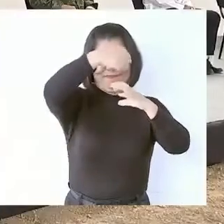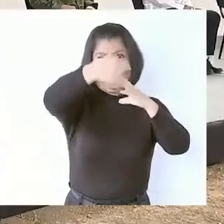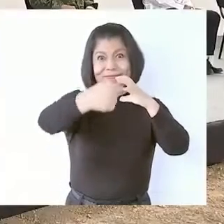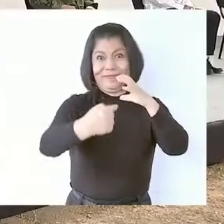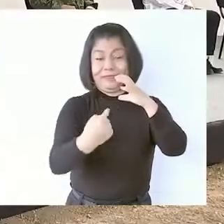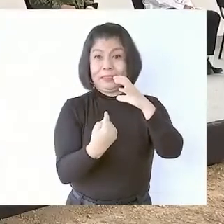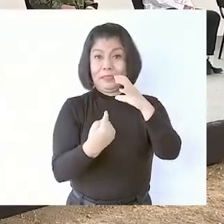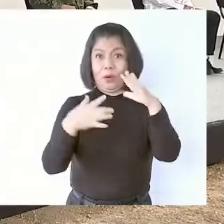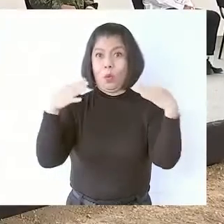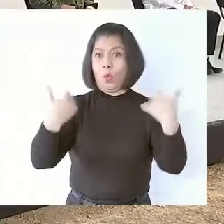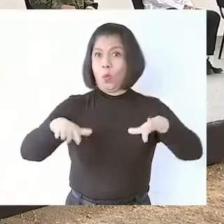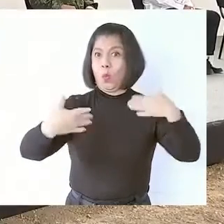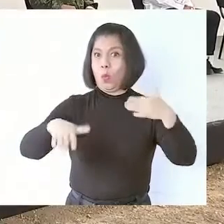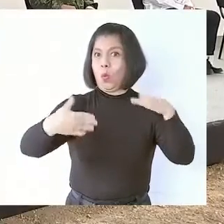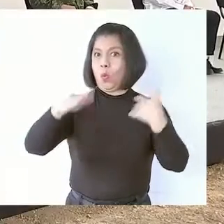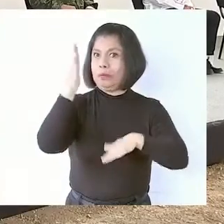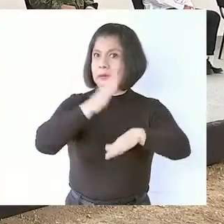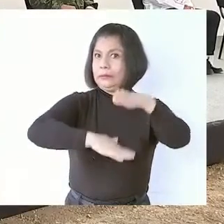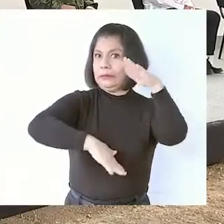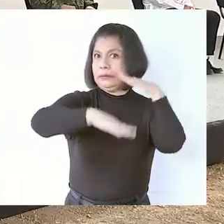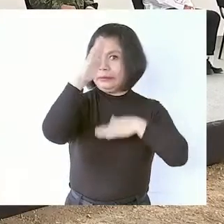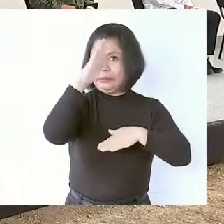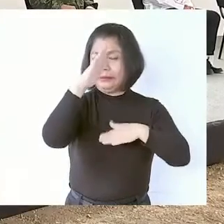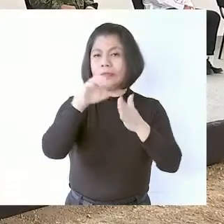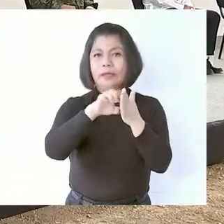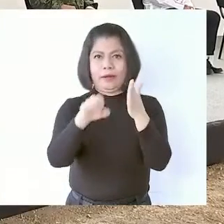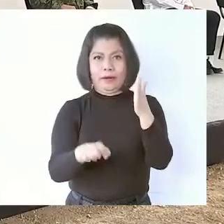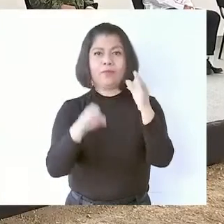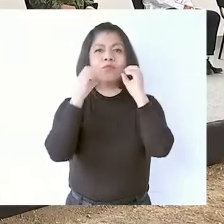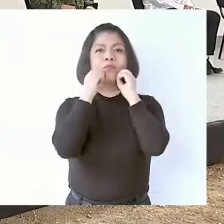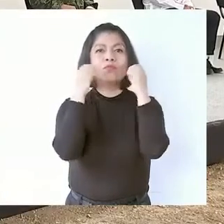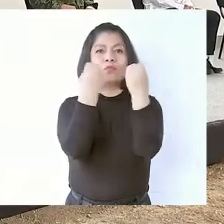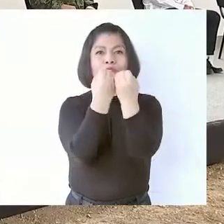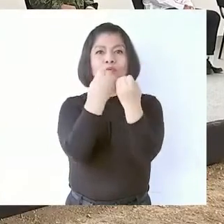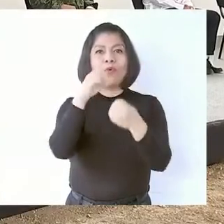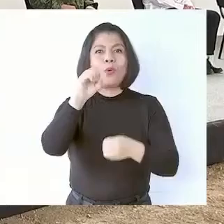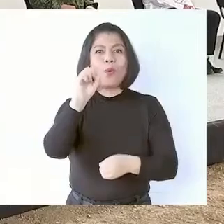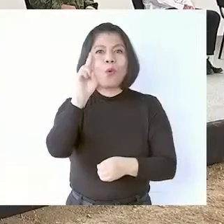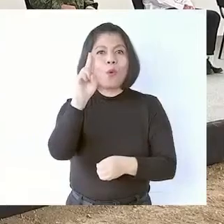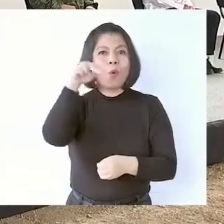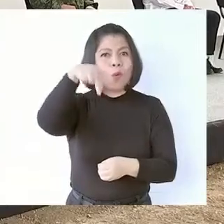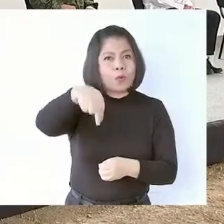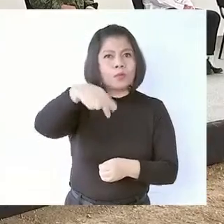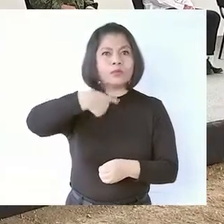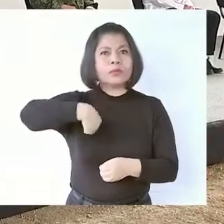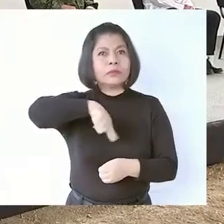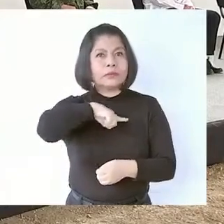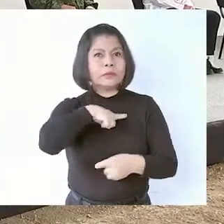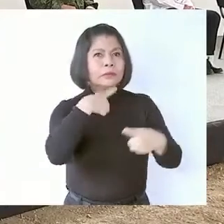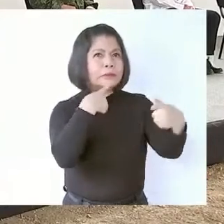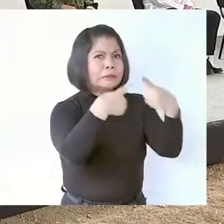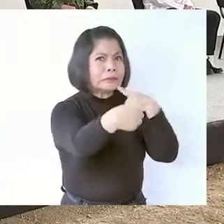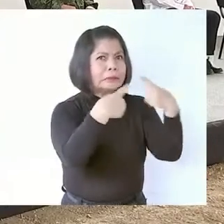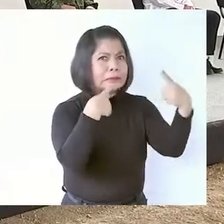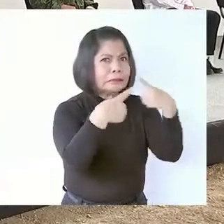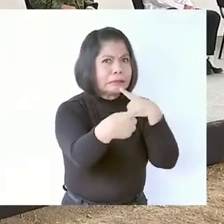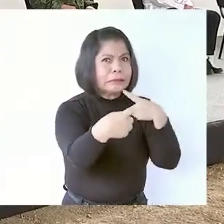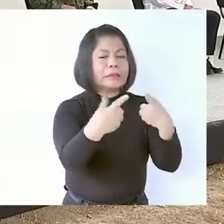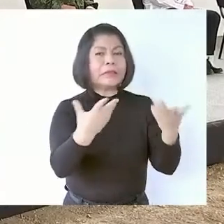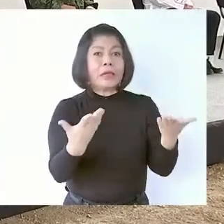en la ONU, que se estableciera un mecanismo para que no se acapararan las vacunas